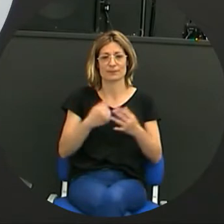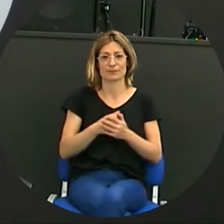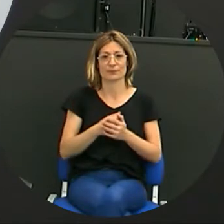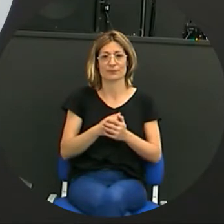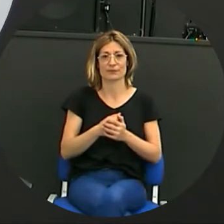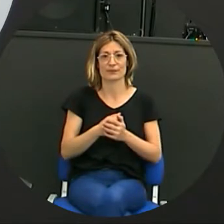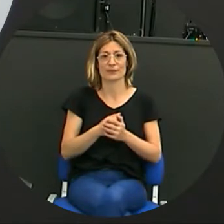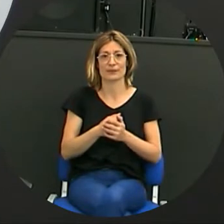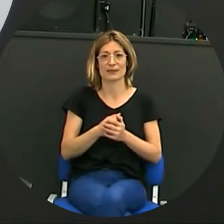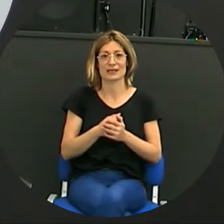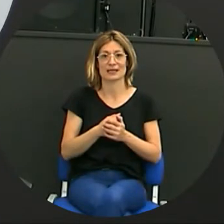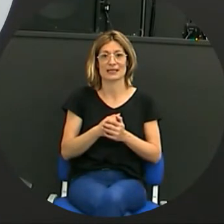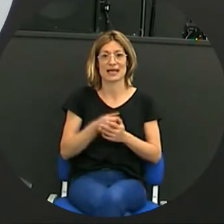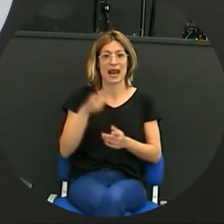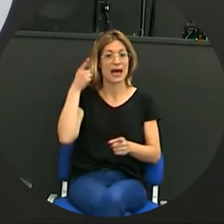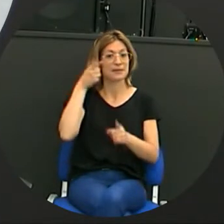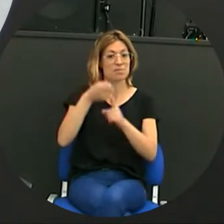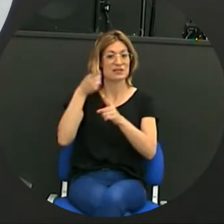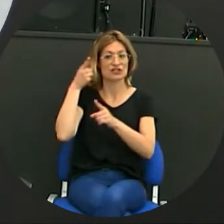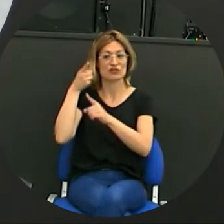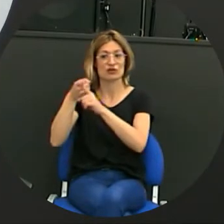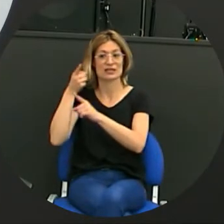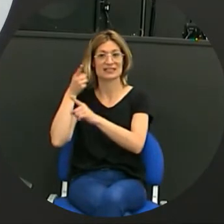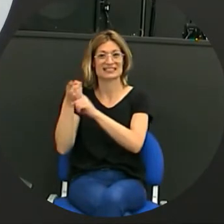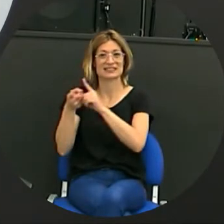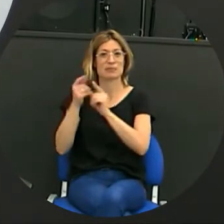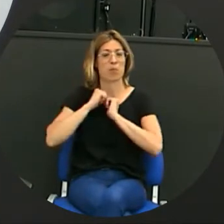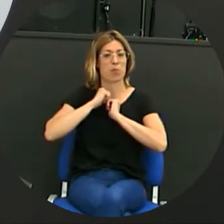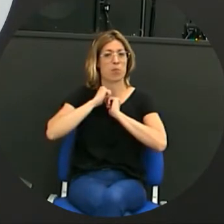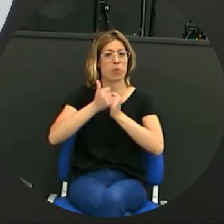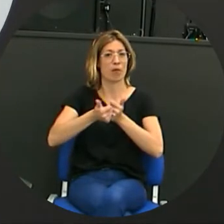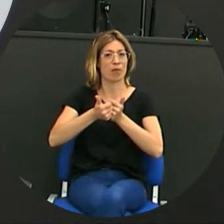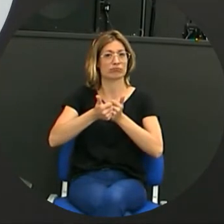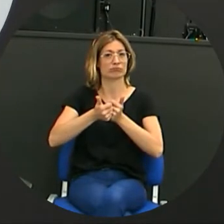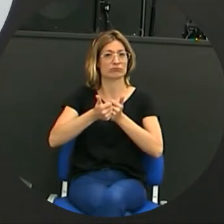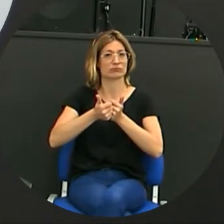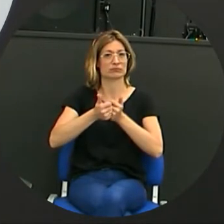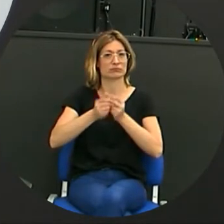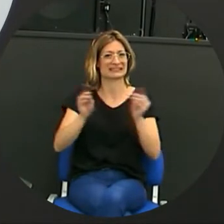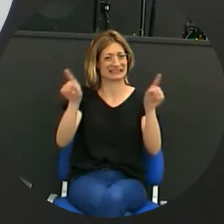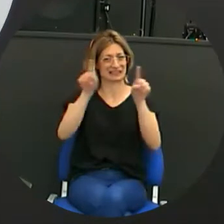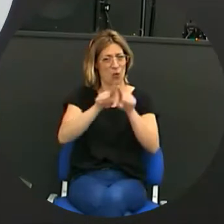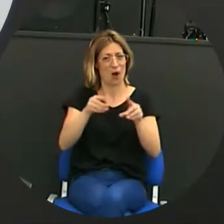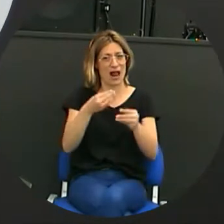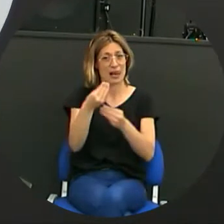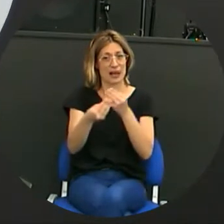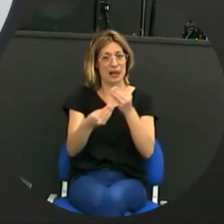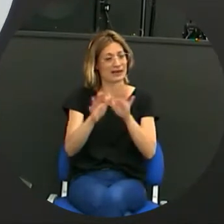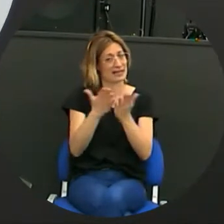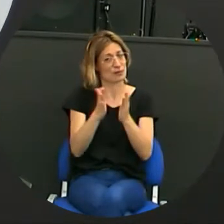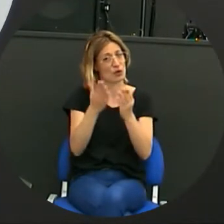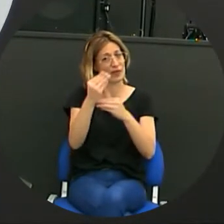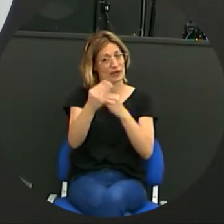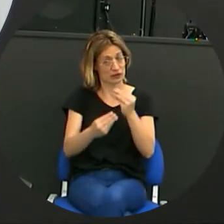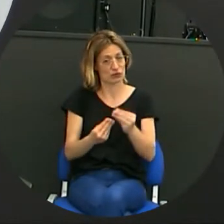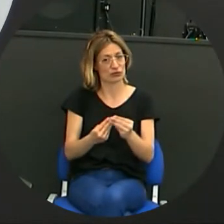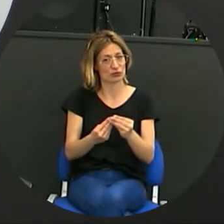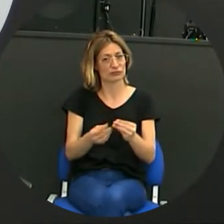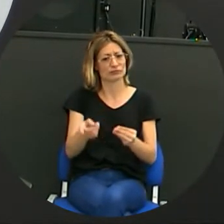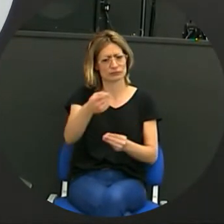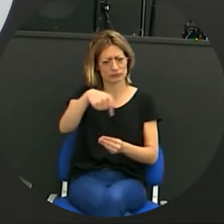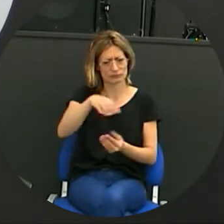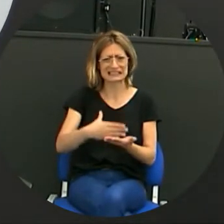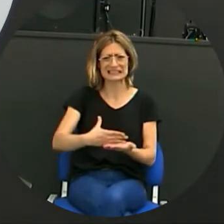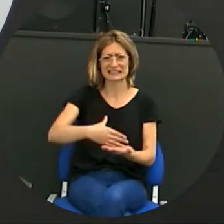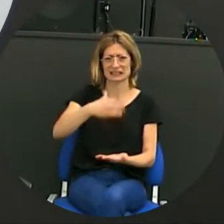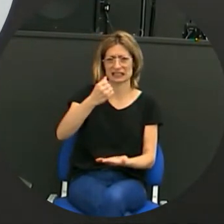como ocurrió en Hechos 13, en Hechos 16 y Hechos 19. Es decir, que seamos esa iglesia